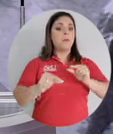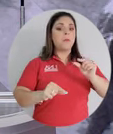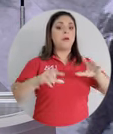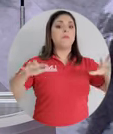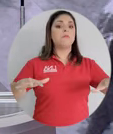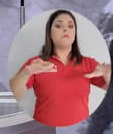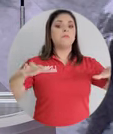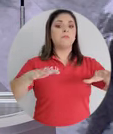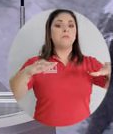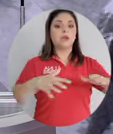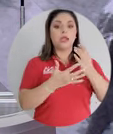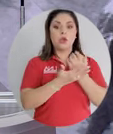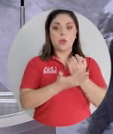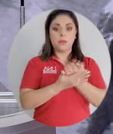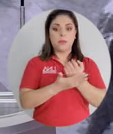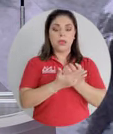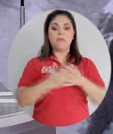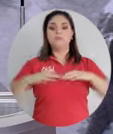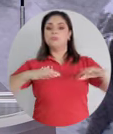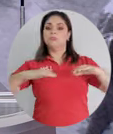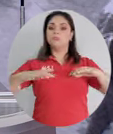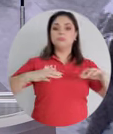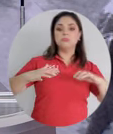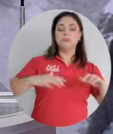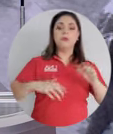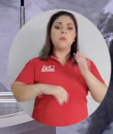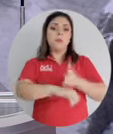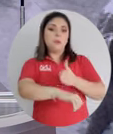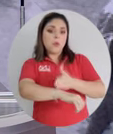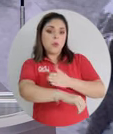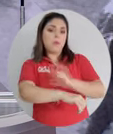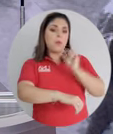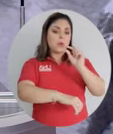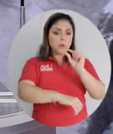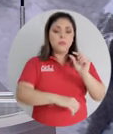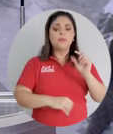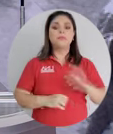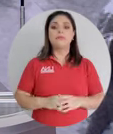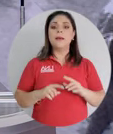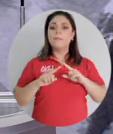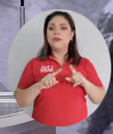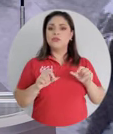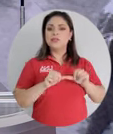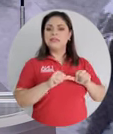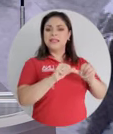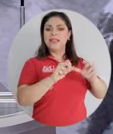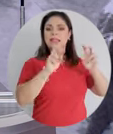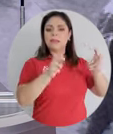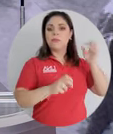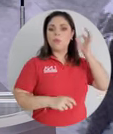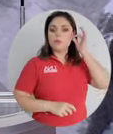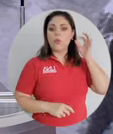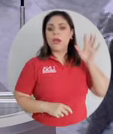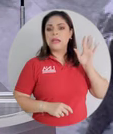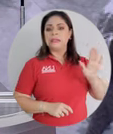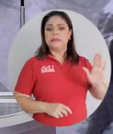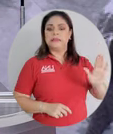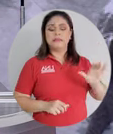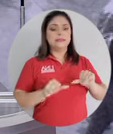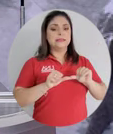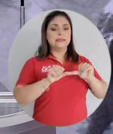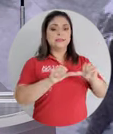económica, los indicadores en tema de empleo mejoran un poco, pero el tema femenino se mantiene. Parece que